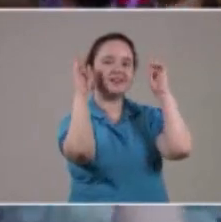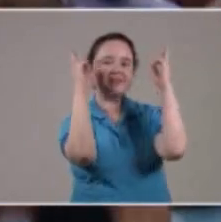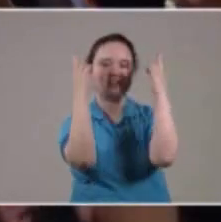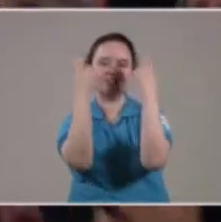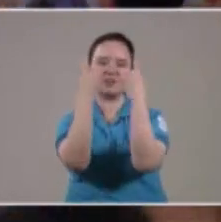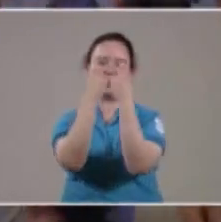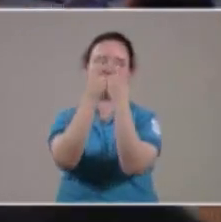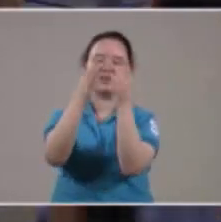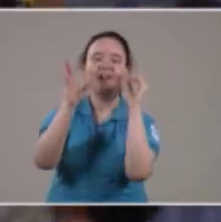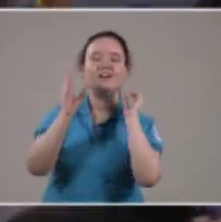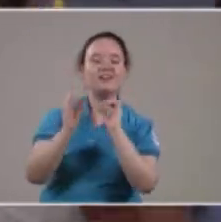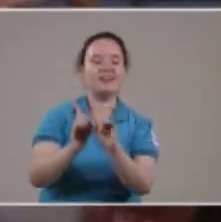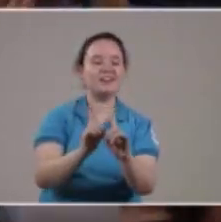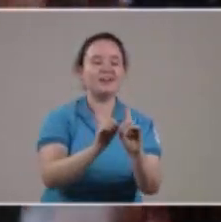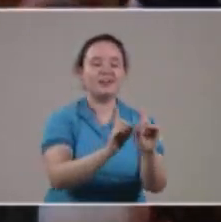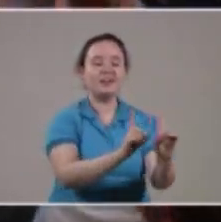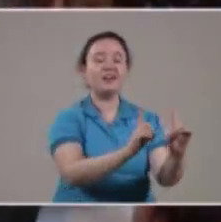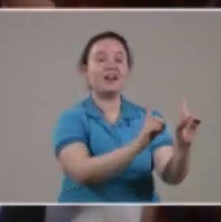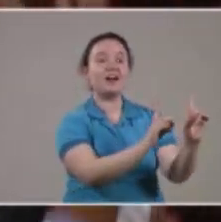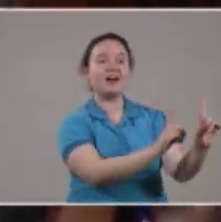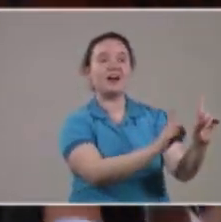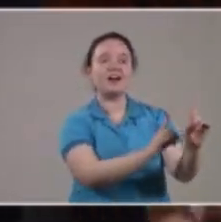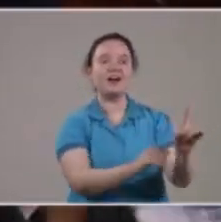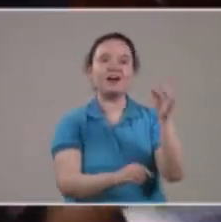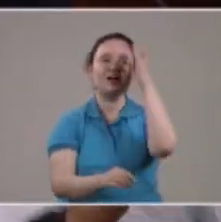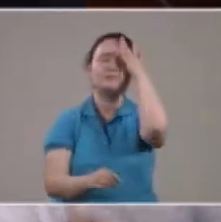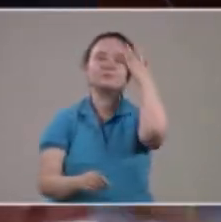de revelación y guía.